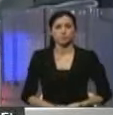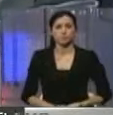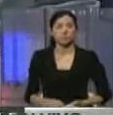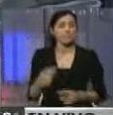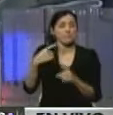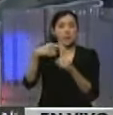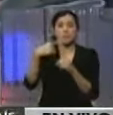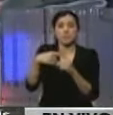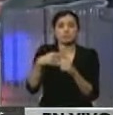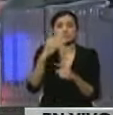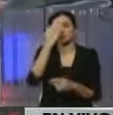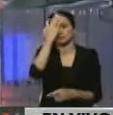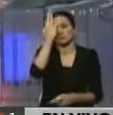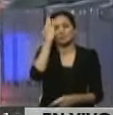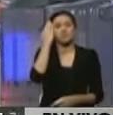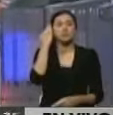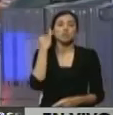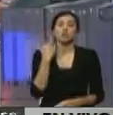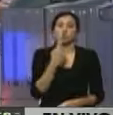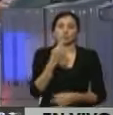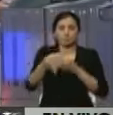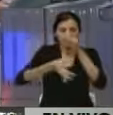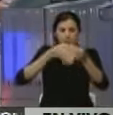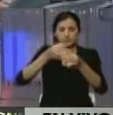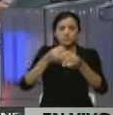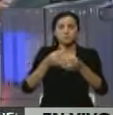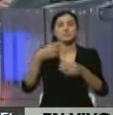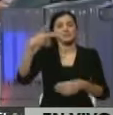más. Decía que en segundo lugar,